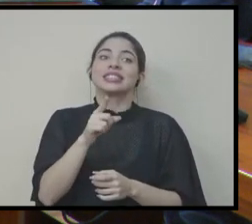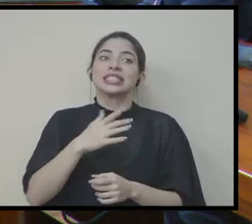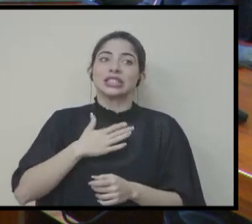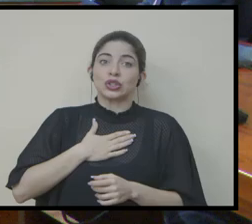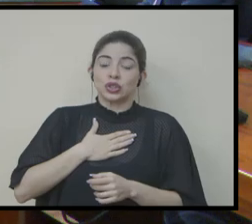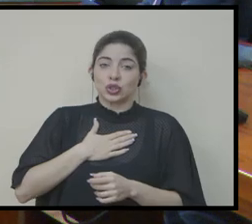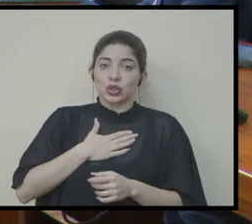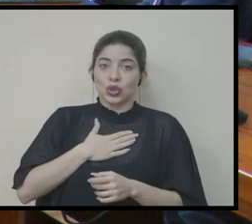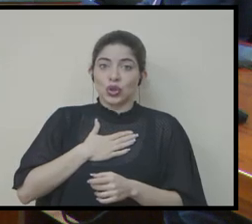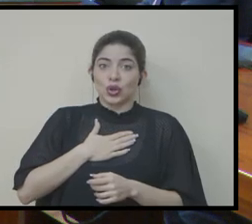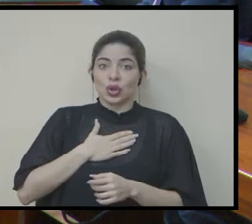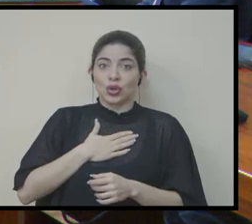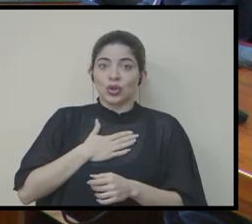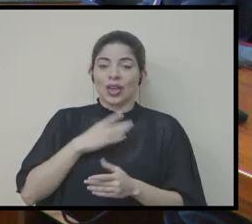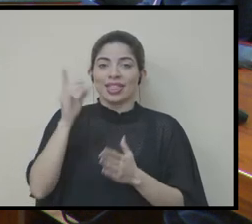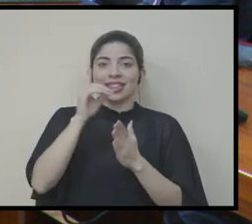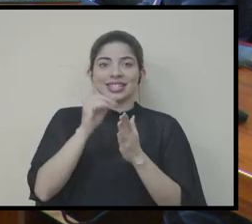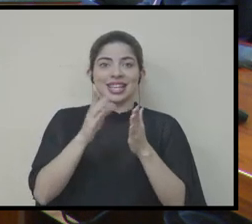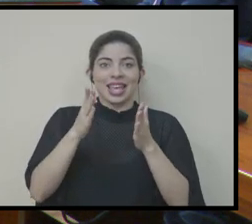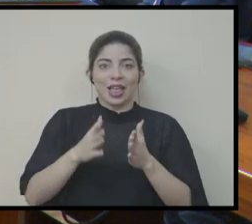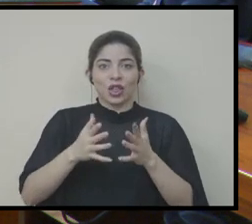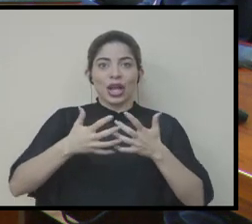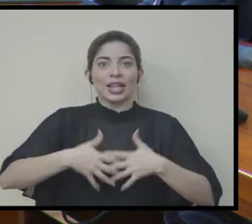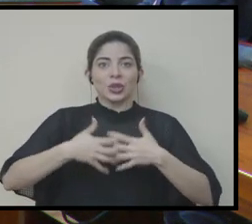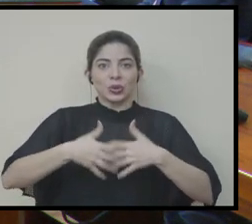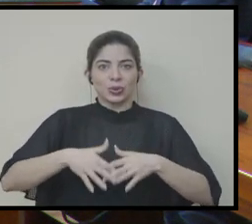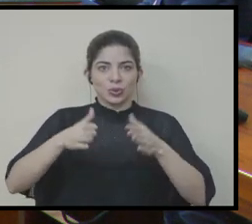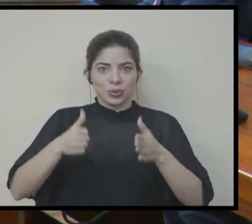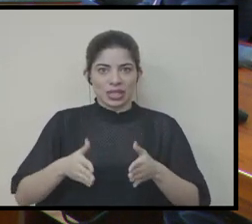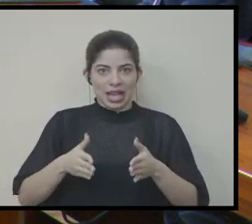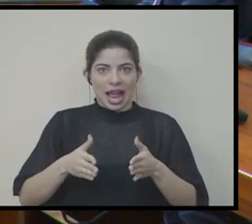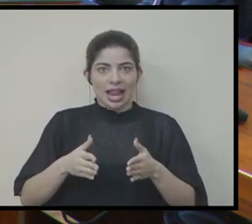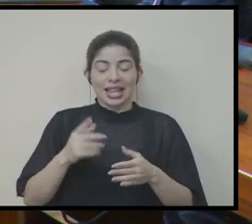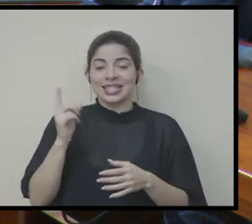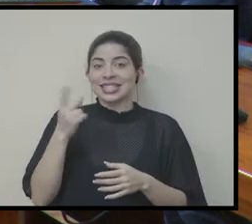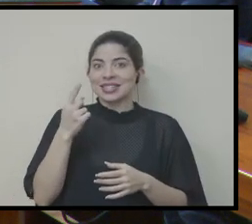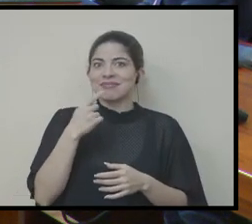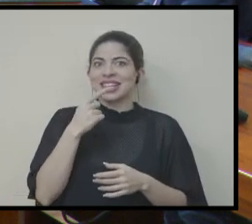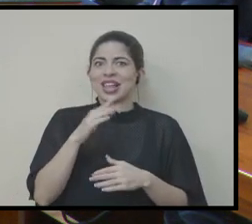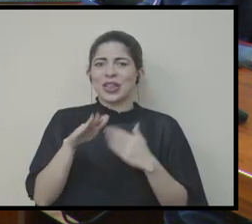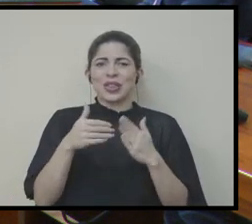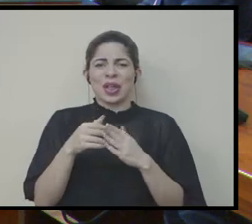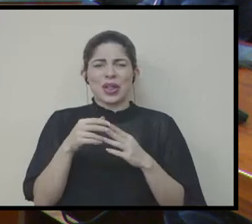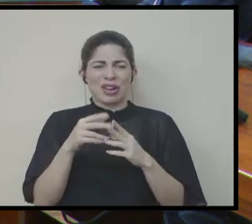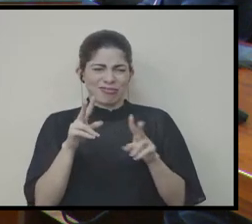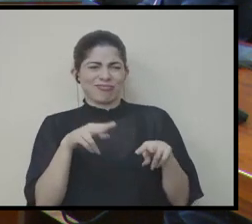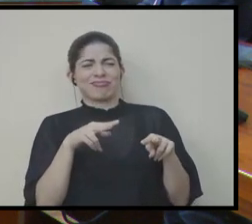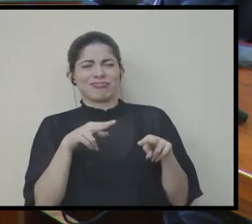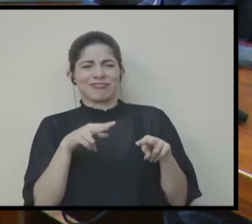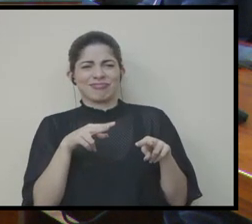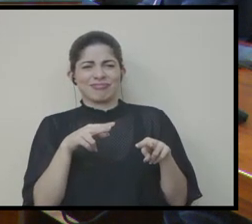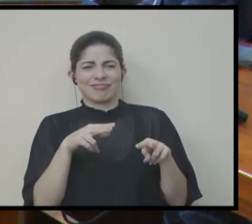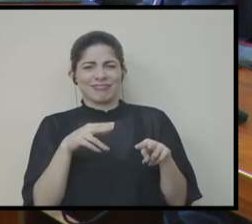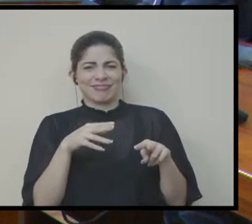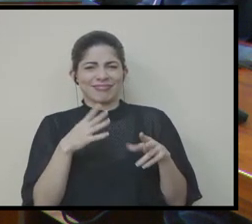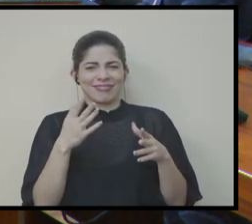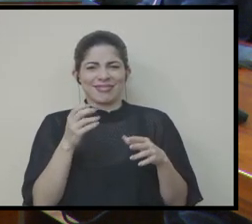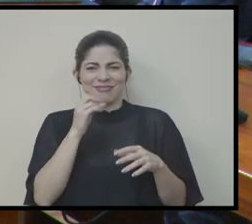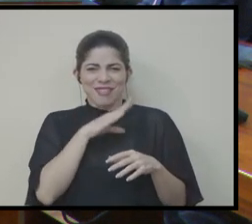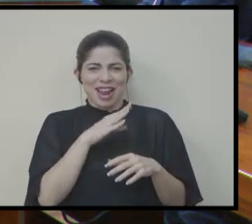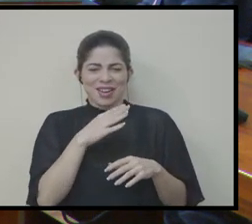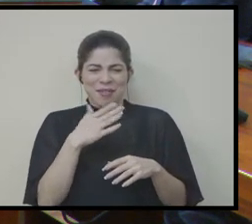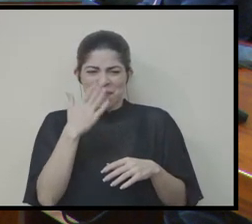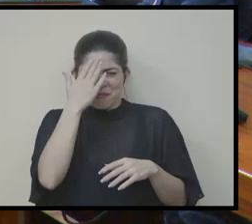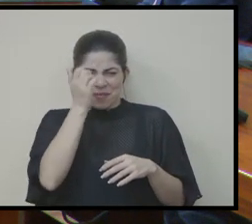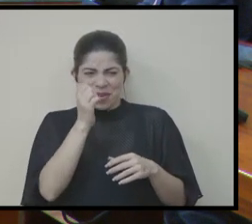yo soy diseñadora industrial y siempre que digo eso todo el mundo me ve así como, ¿verdad? ¿En